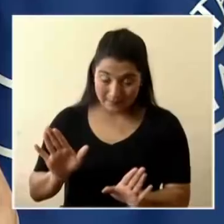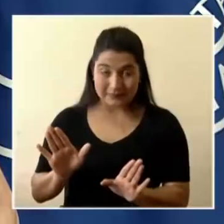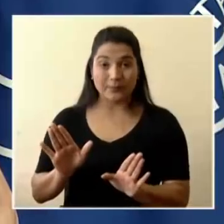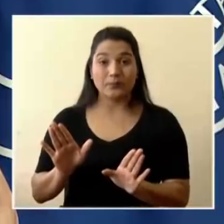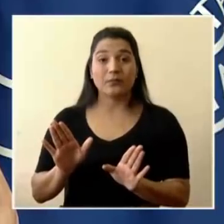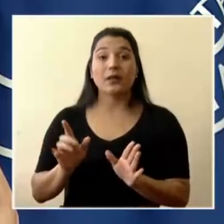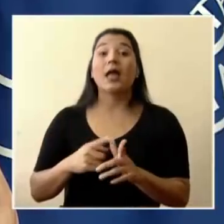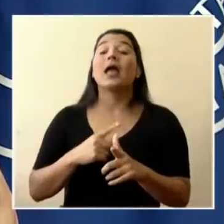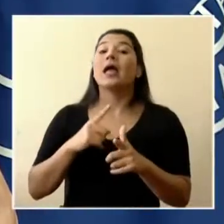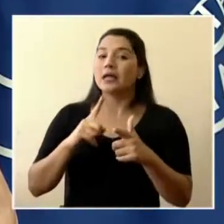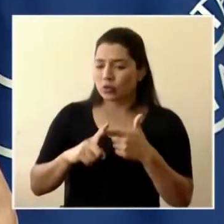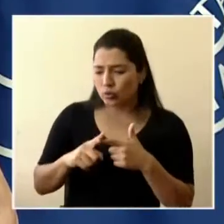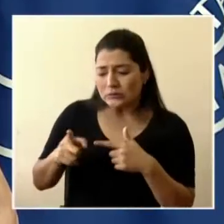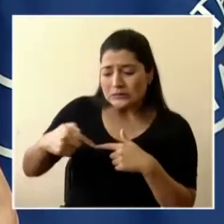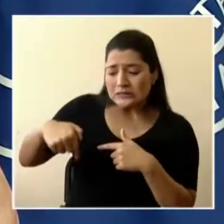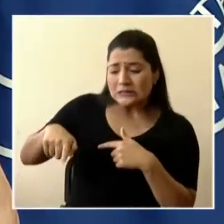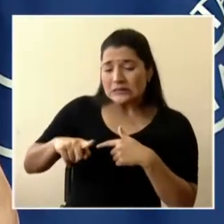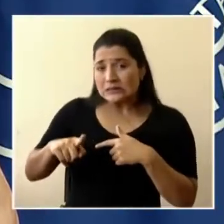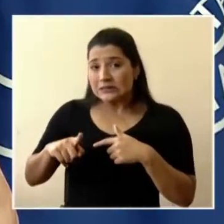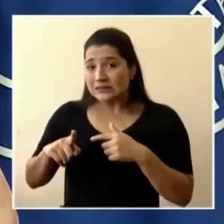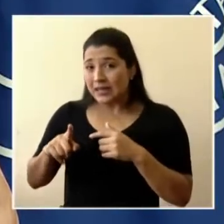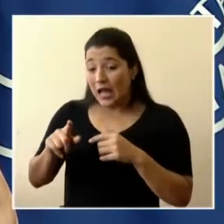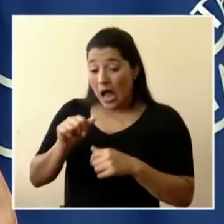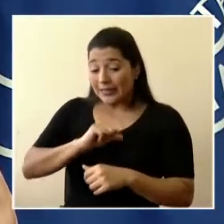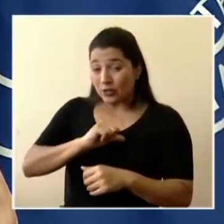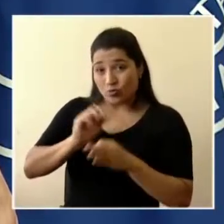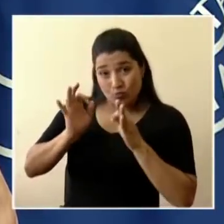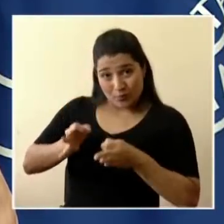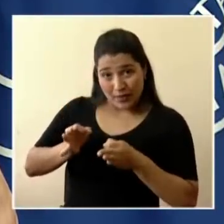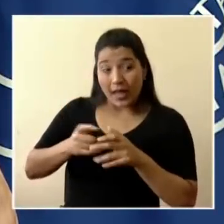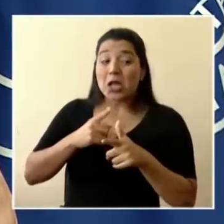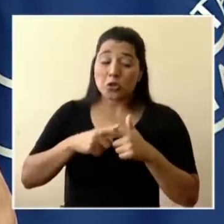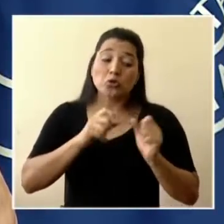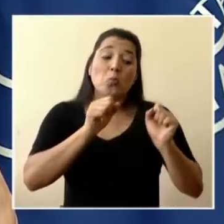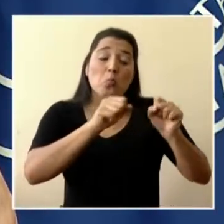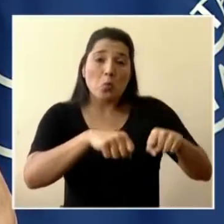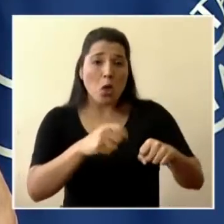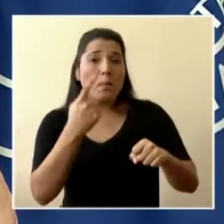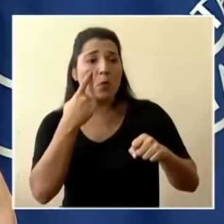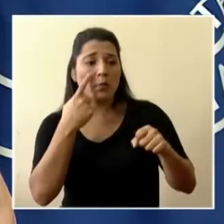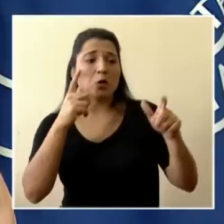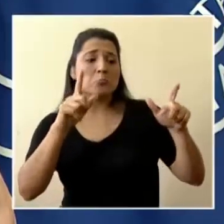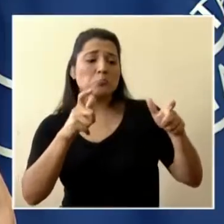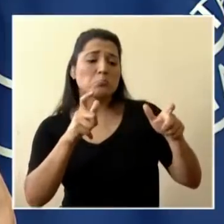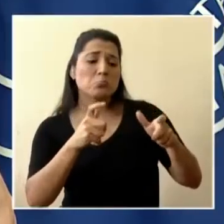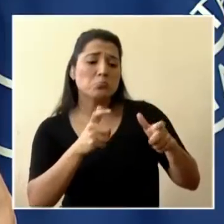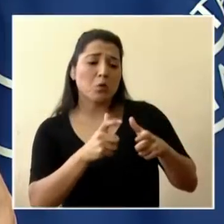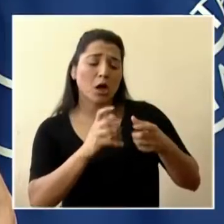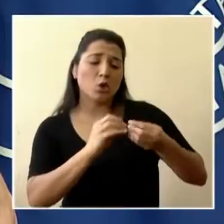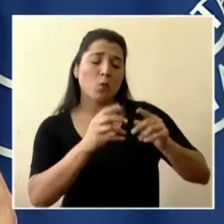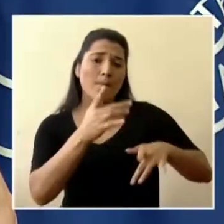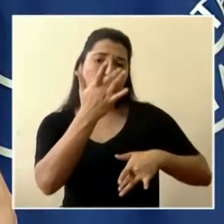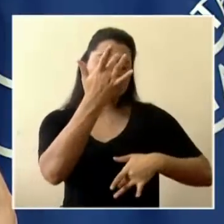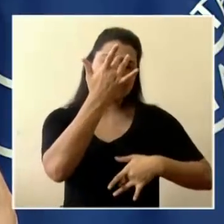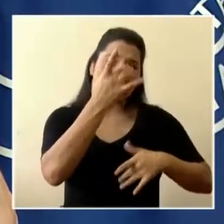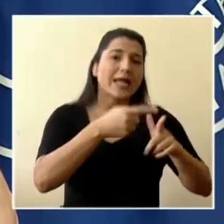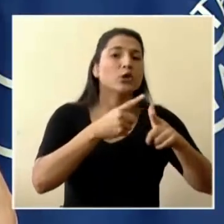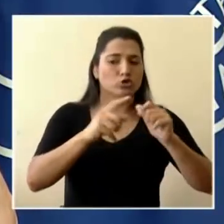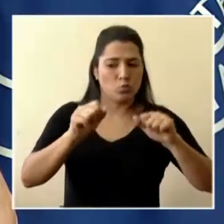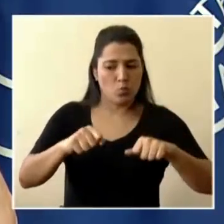podemos ir viendo que el comportamiento puede ir permitiendo cada vez más retomar algunas actividades comerciales. En